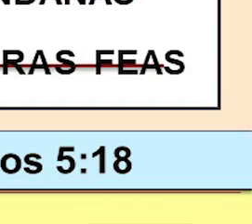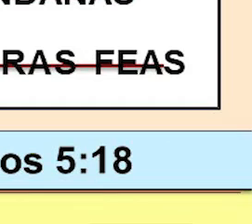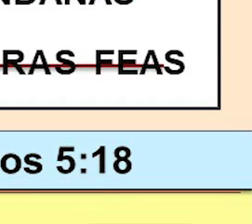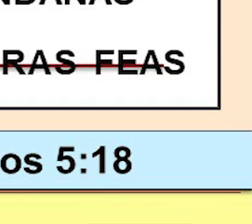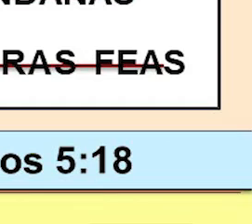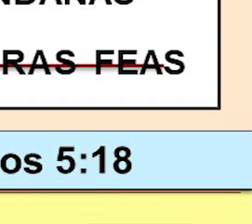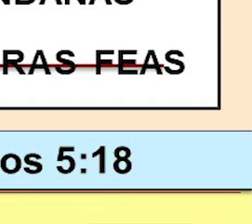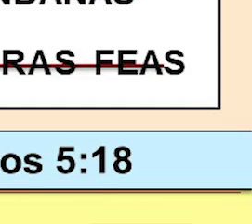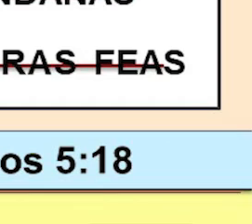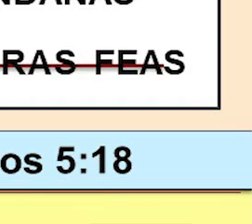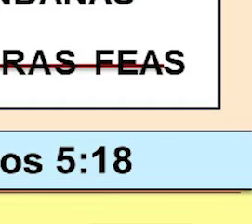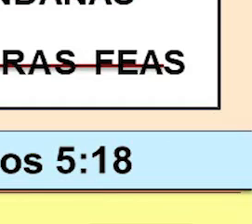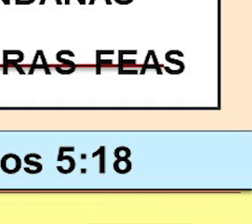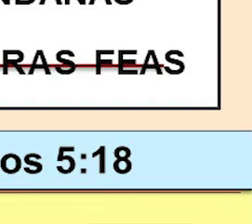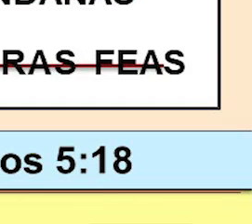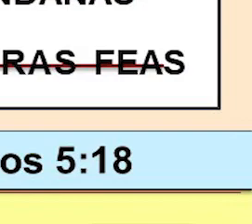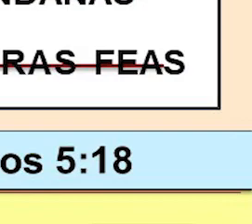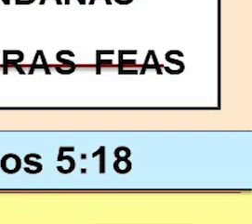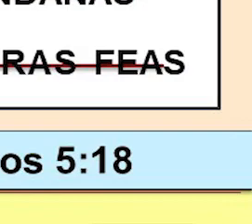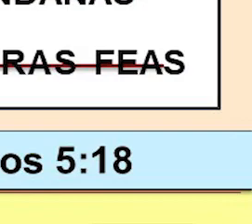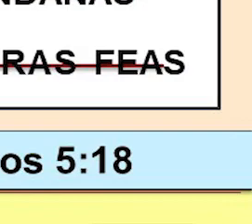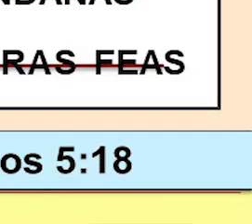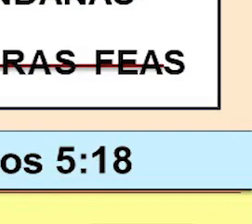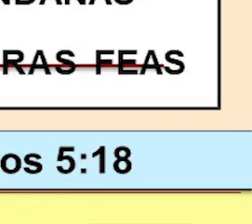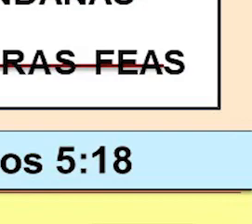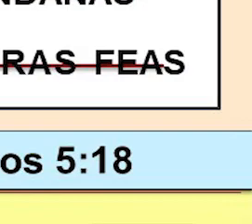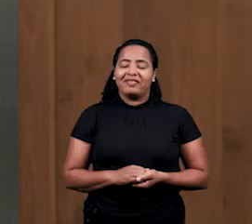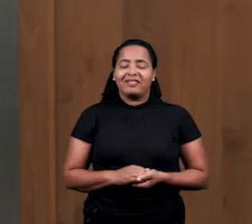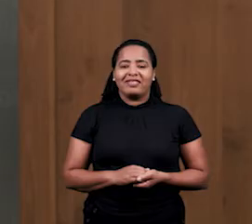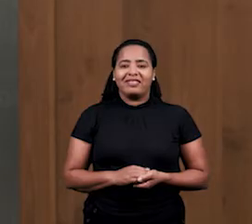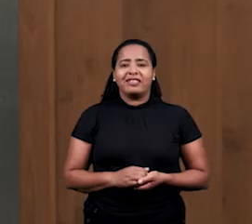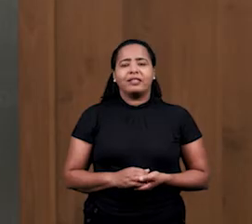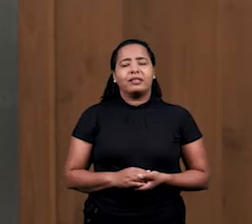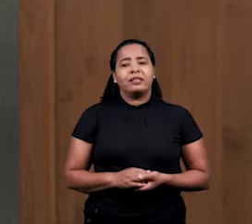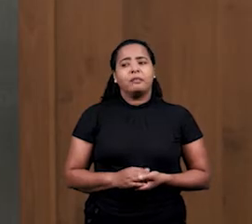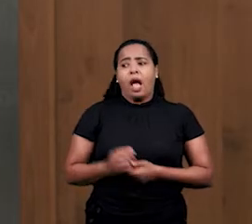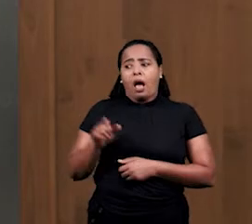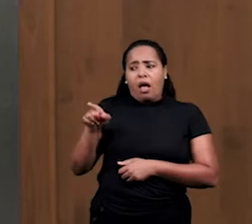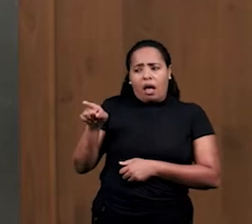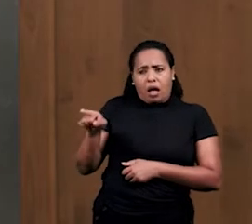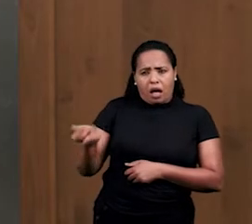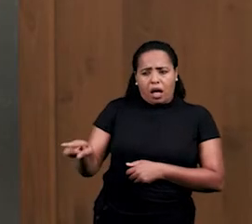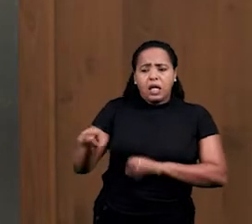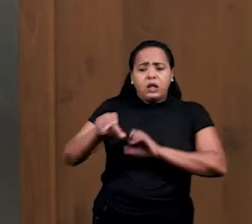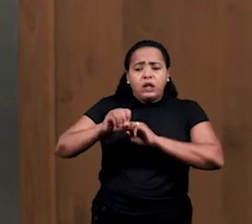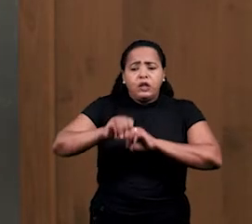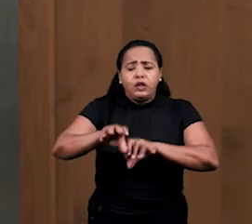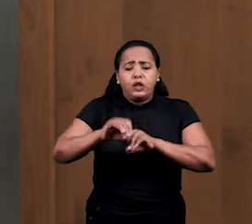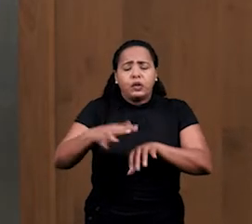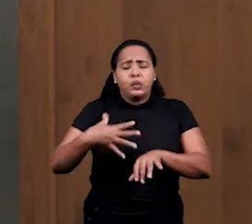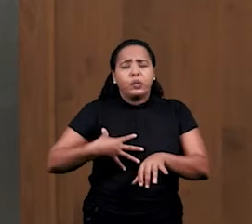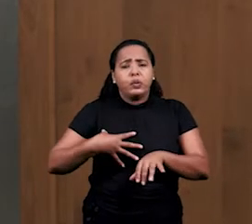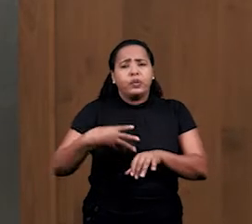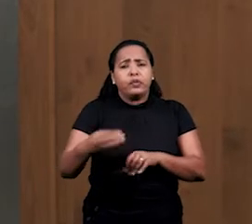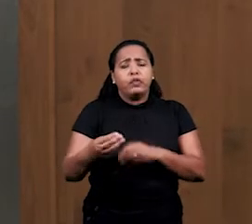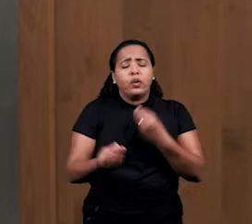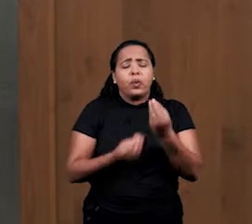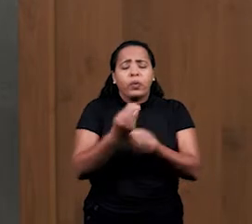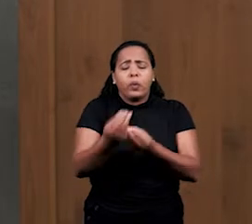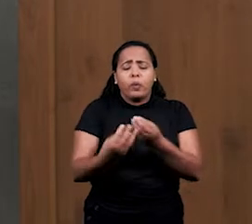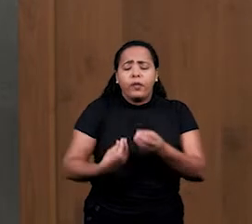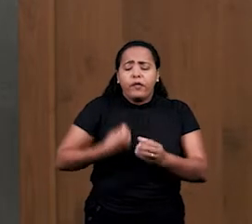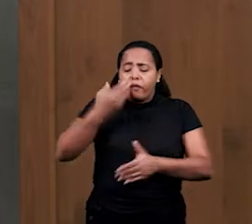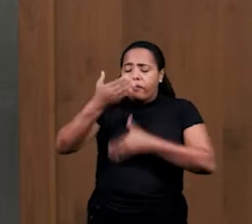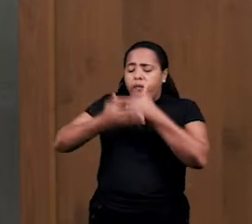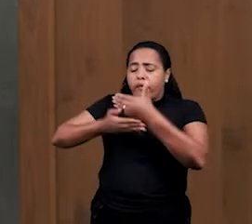no hacer nada que entristezca. Amén. Entonces Jonadab enseñó eso a sus